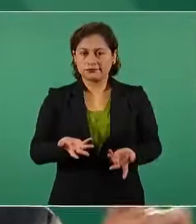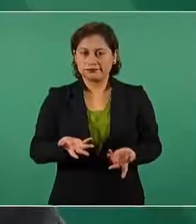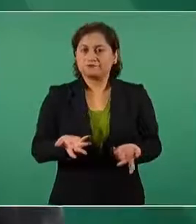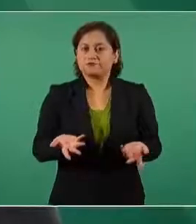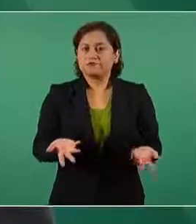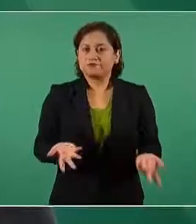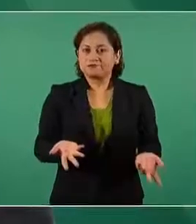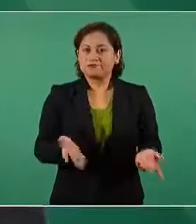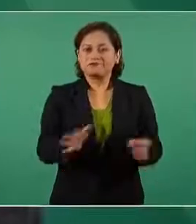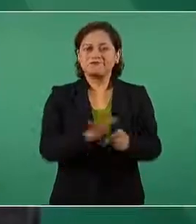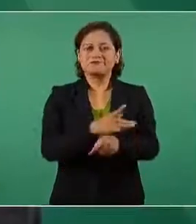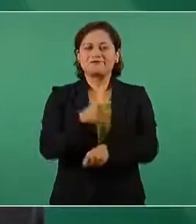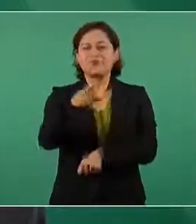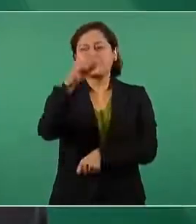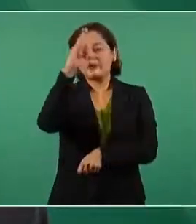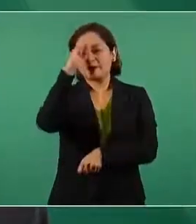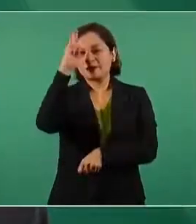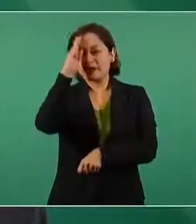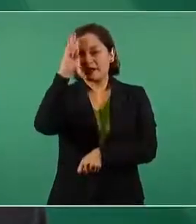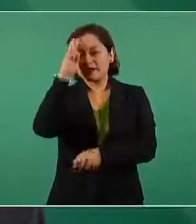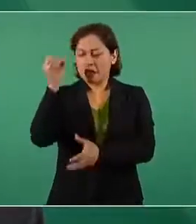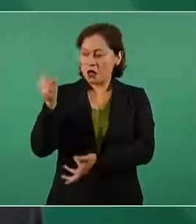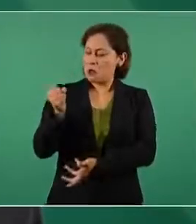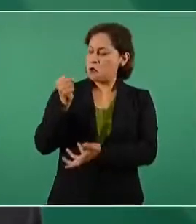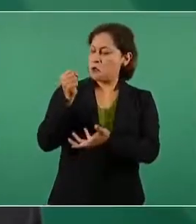Porque no es nada más dinero,